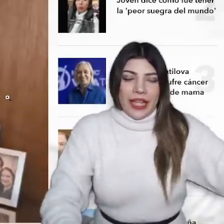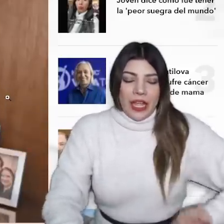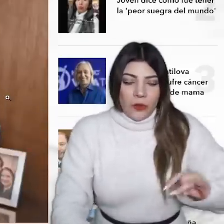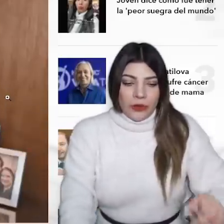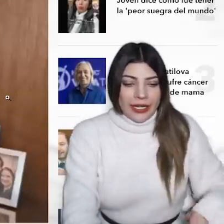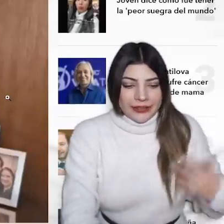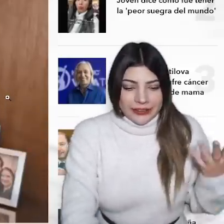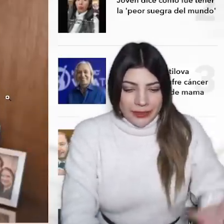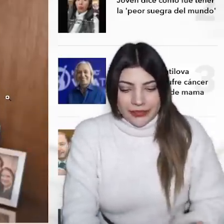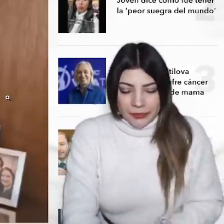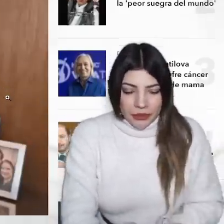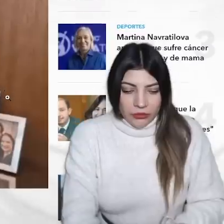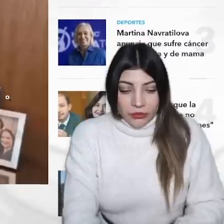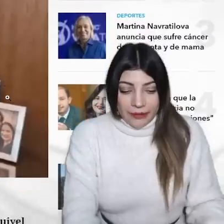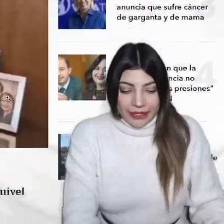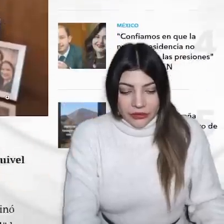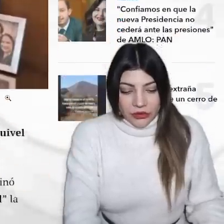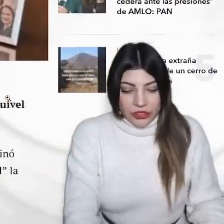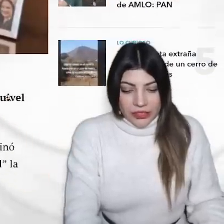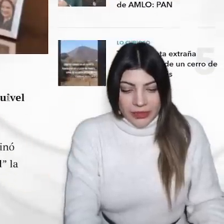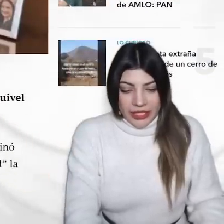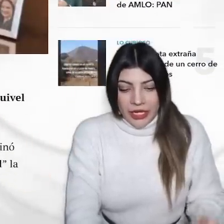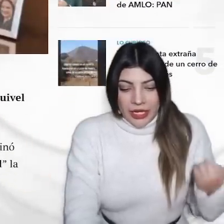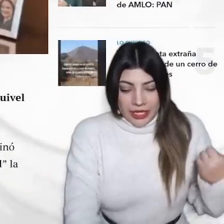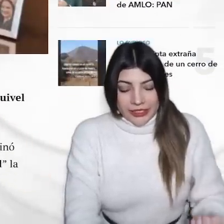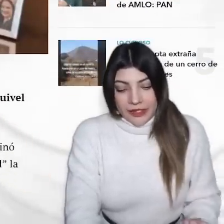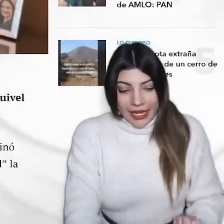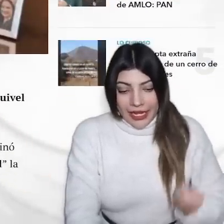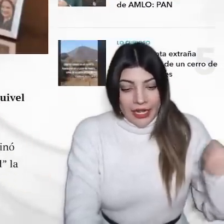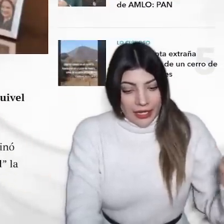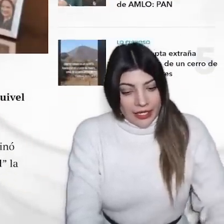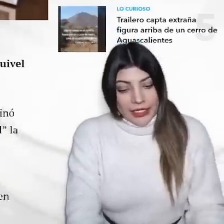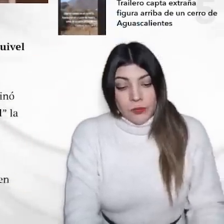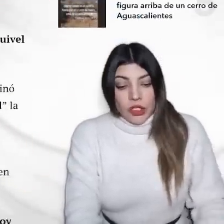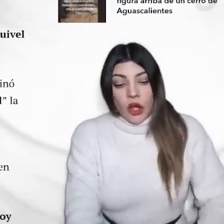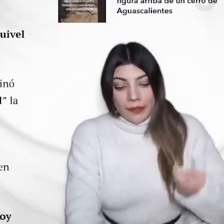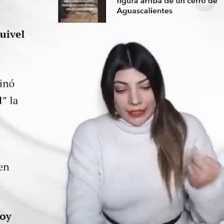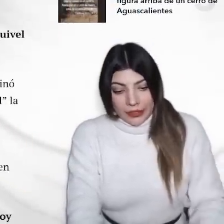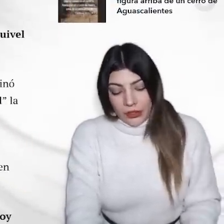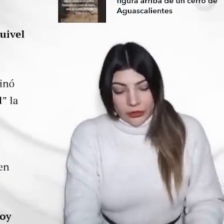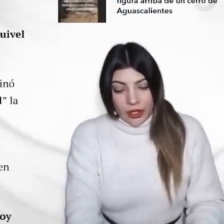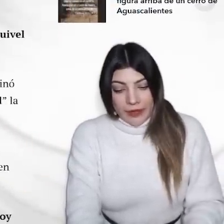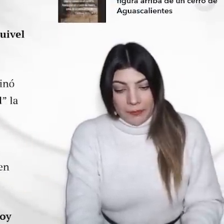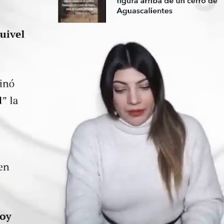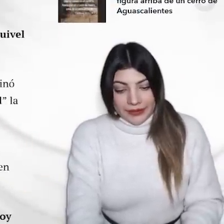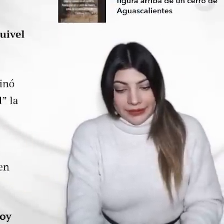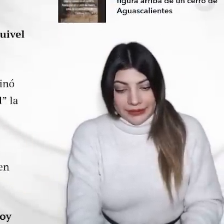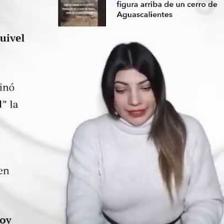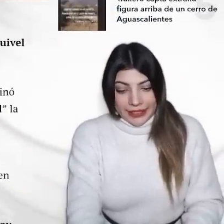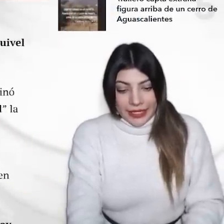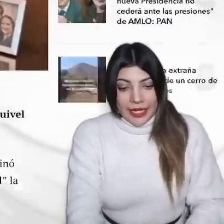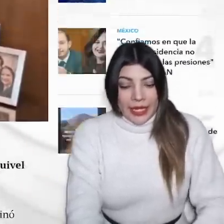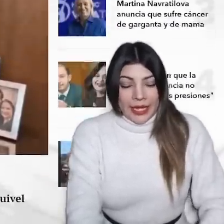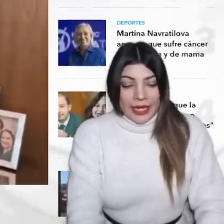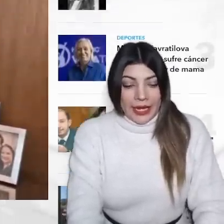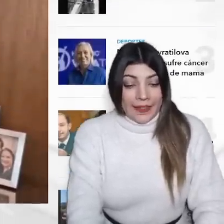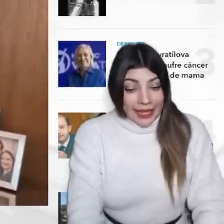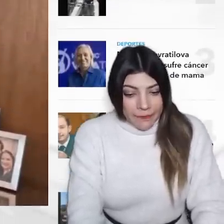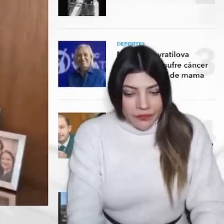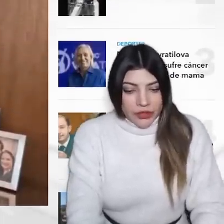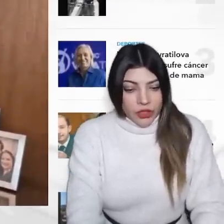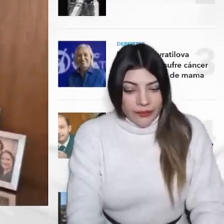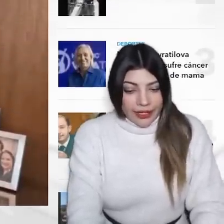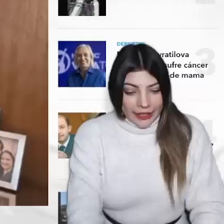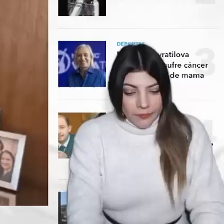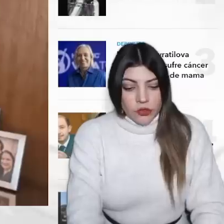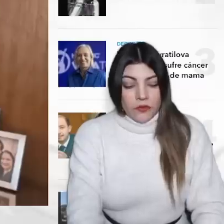ruede. Una lástima, te mando un abrazo, Yasmín Esquivel. Eres muy joven, creo que todavía puedes seguir